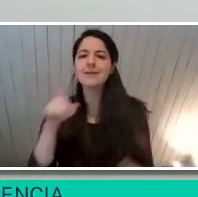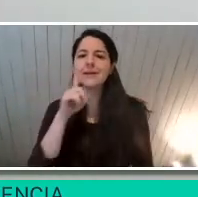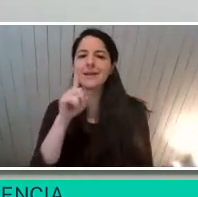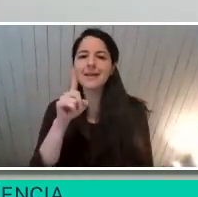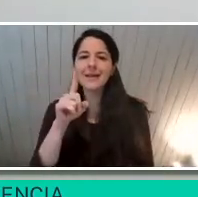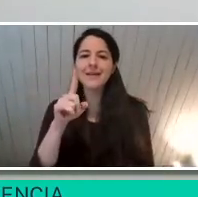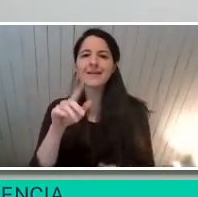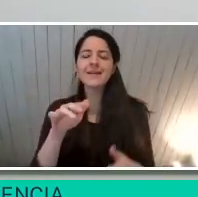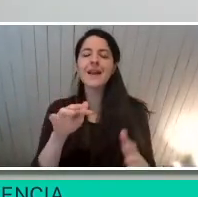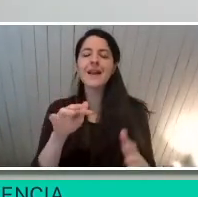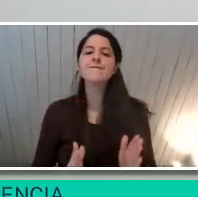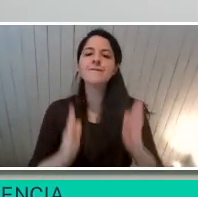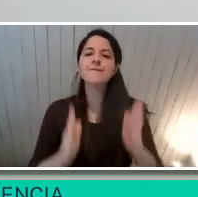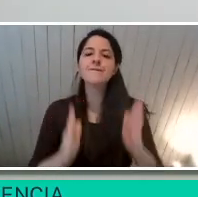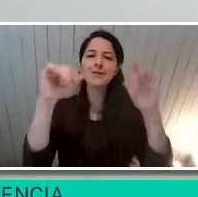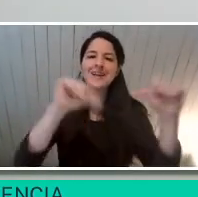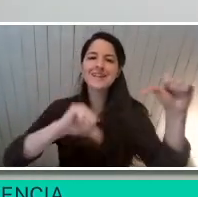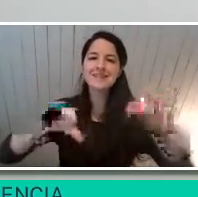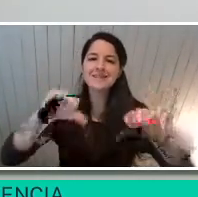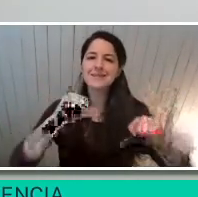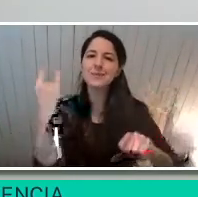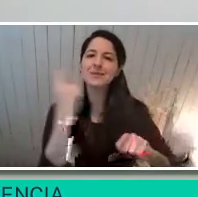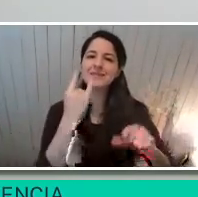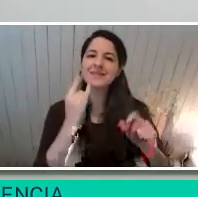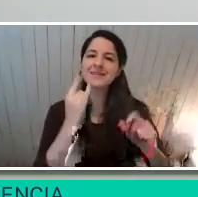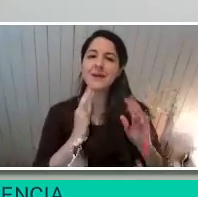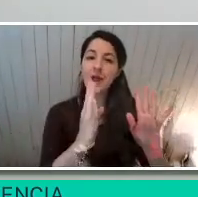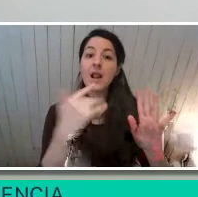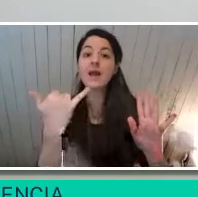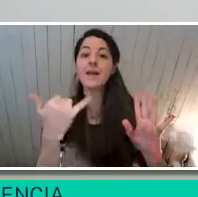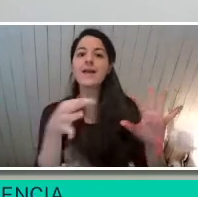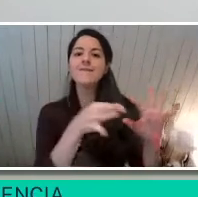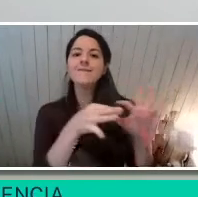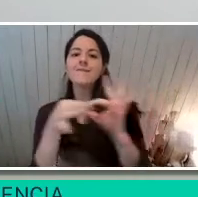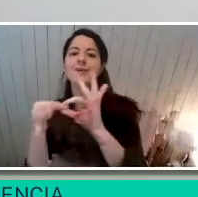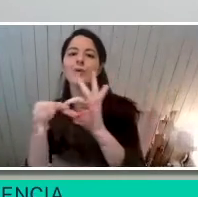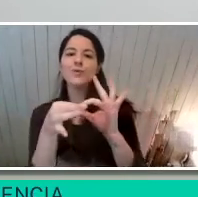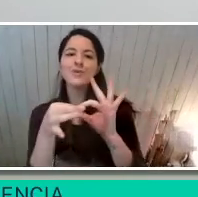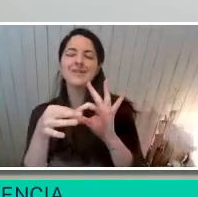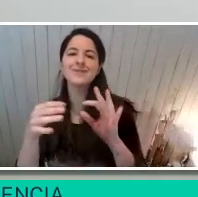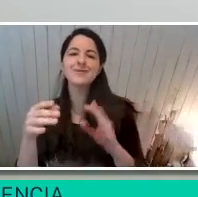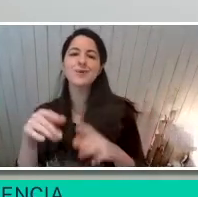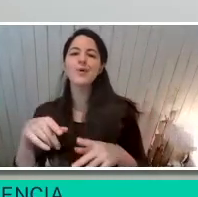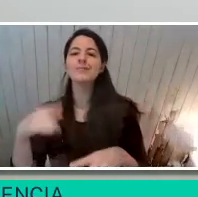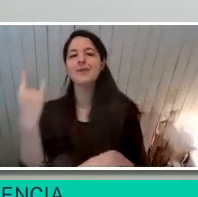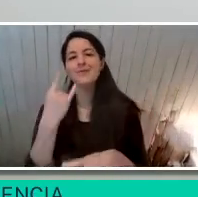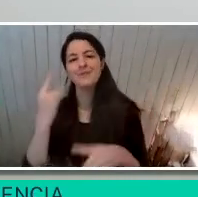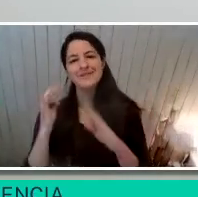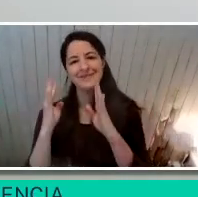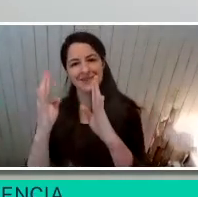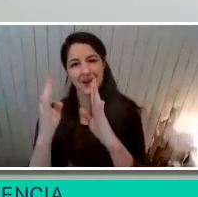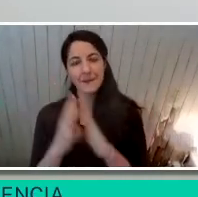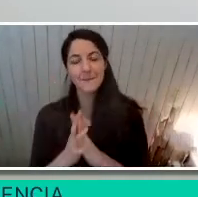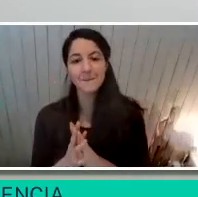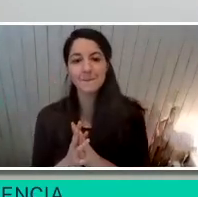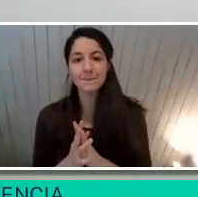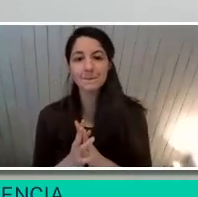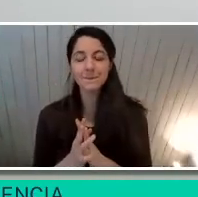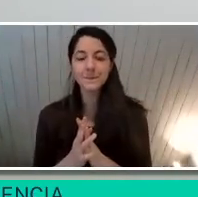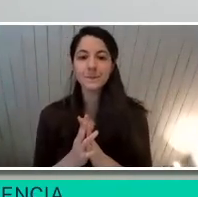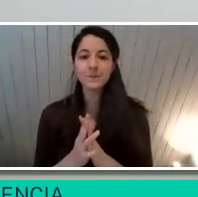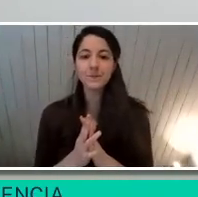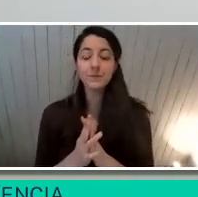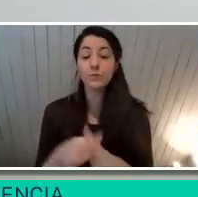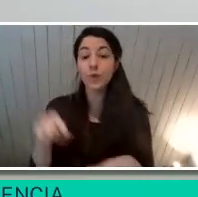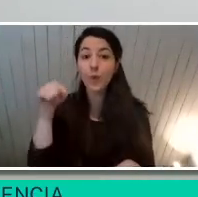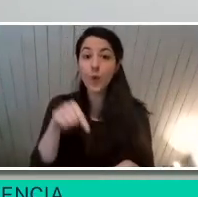de la Universidad Austral de Chile y vinculación con el medio de nuestra Casa de Estudio Universidad Austral de Chile. Hoy nos